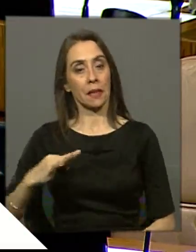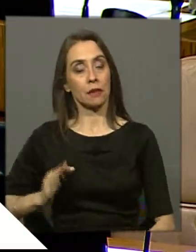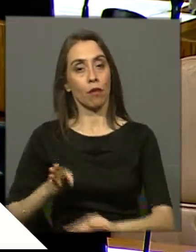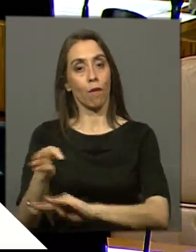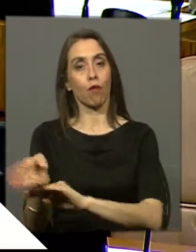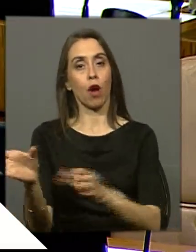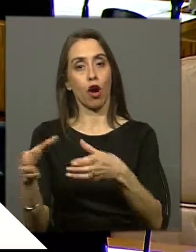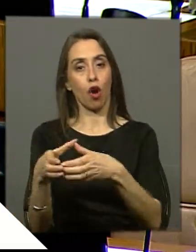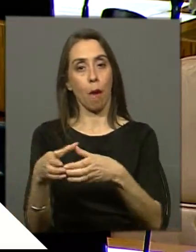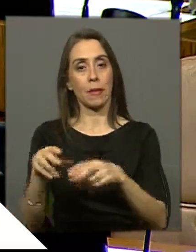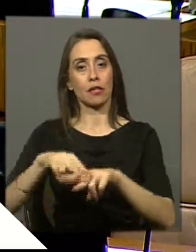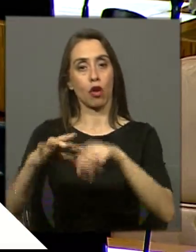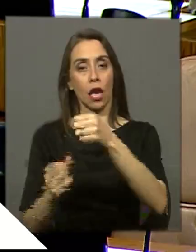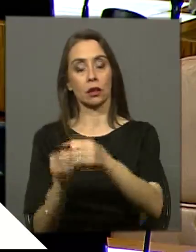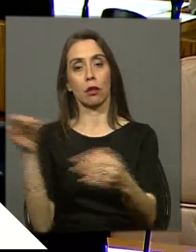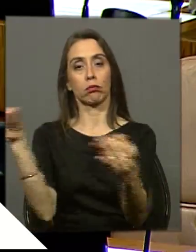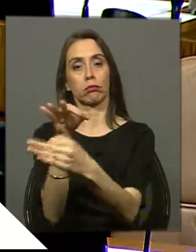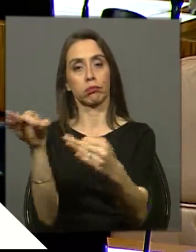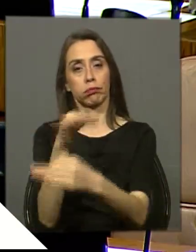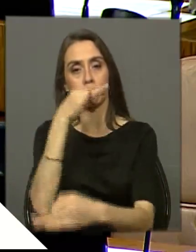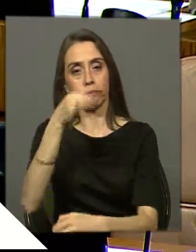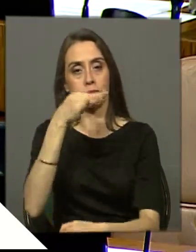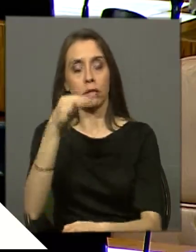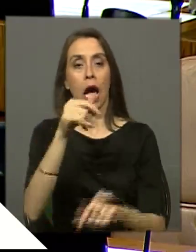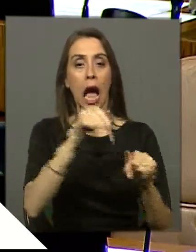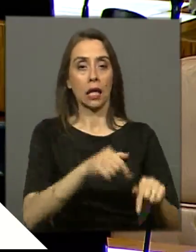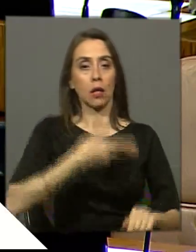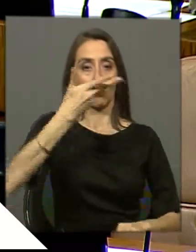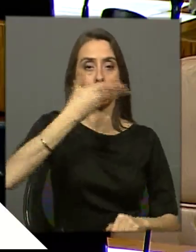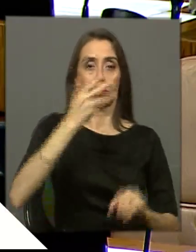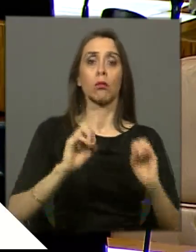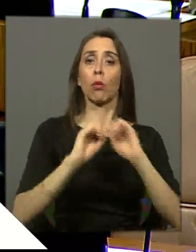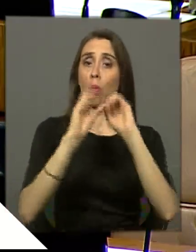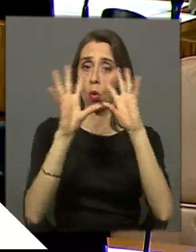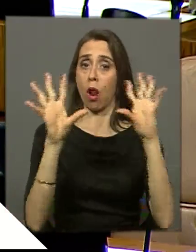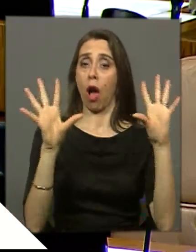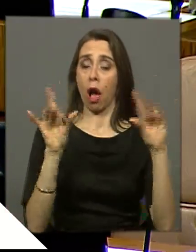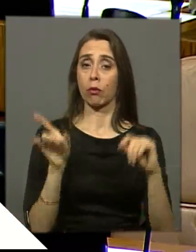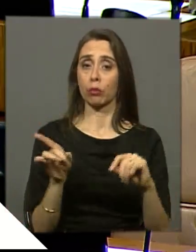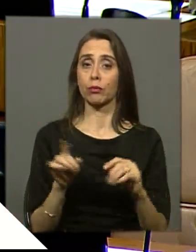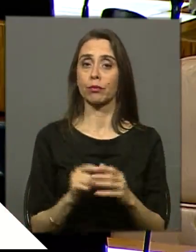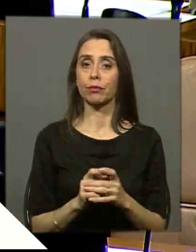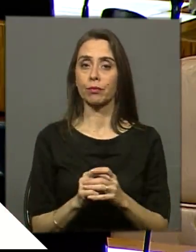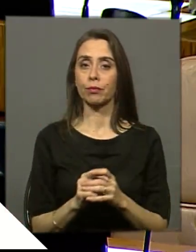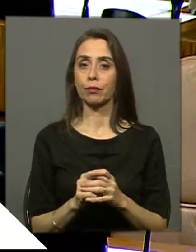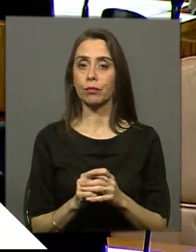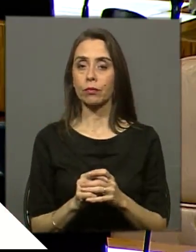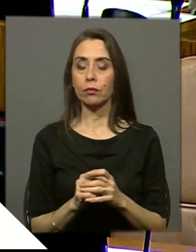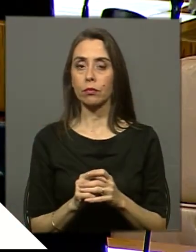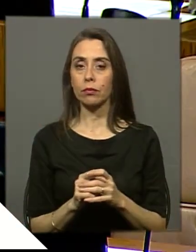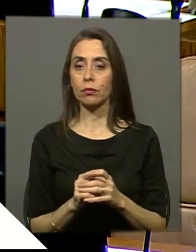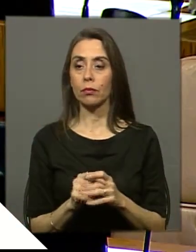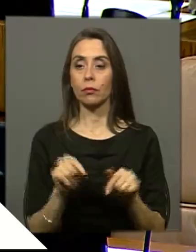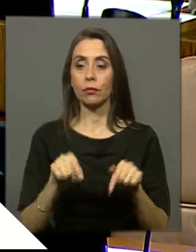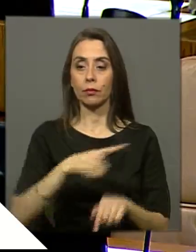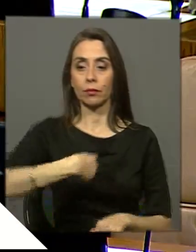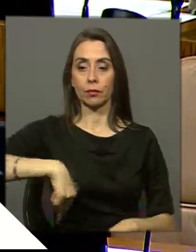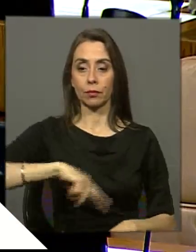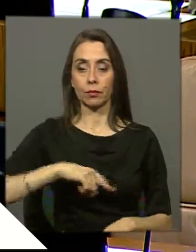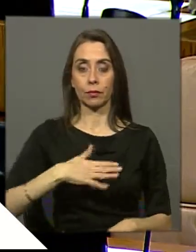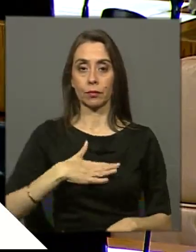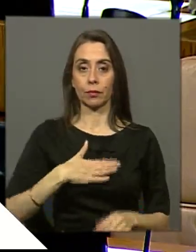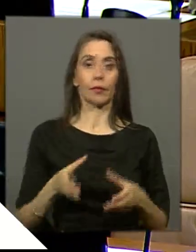en la sala son extraordinariamente clarificadoras en primer lugar quiero decir que en esta bancada somos